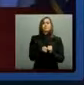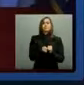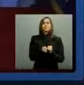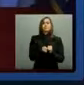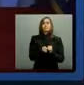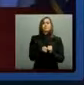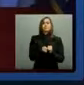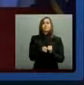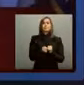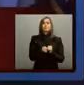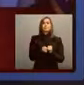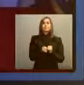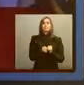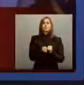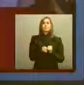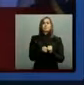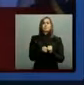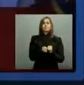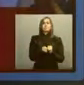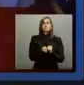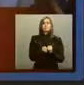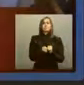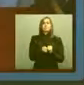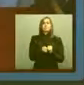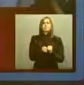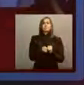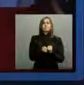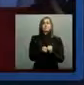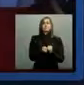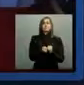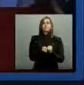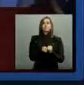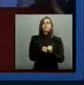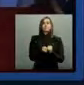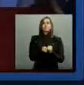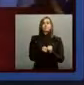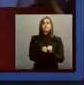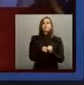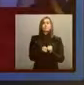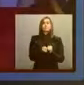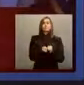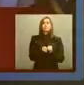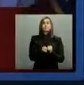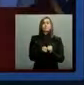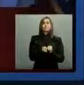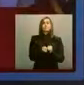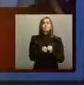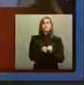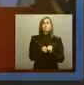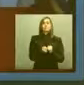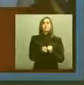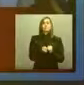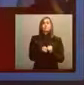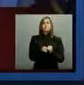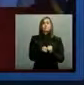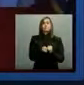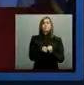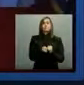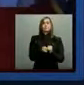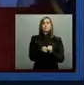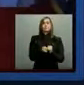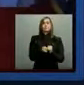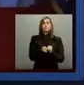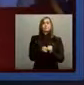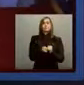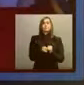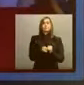y lo y no quiere jugársela con sus empresarios bandido que tiene ahí cada gobierno tiene